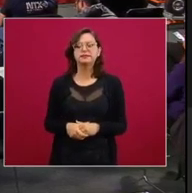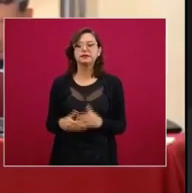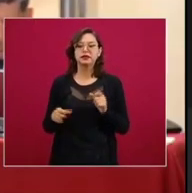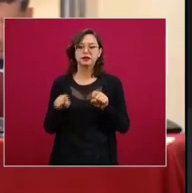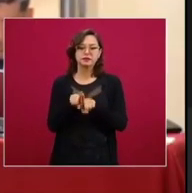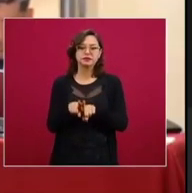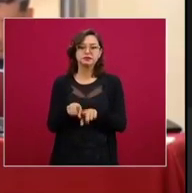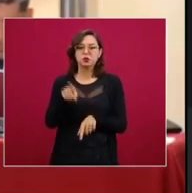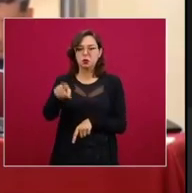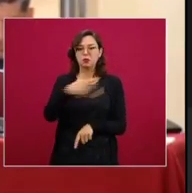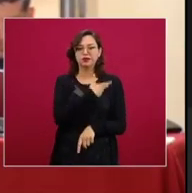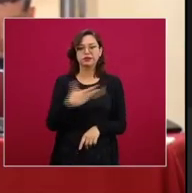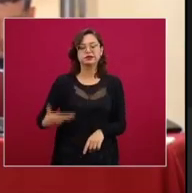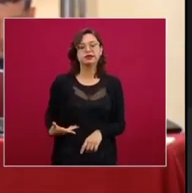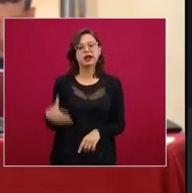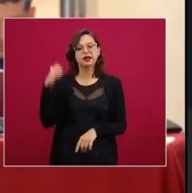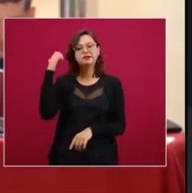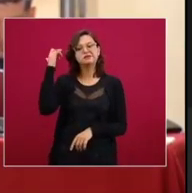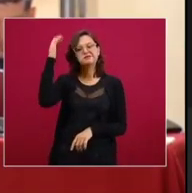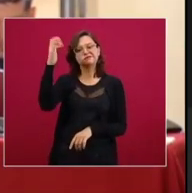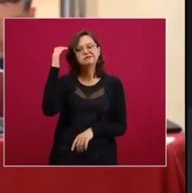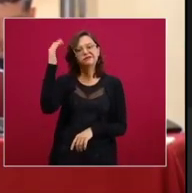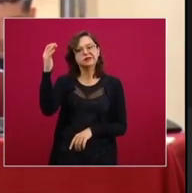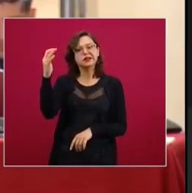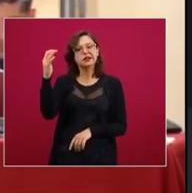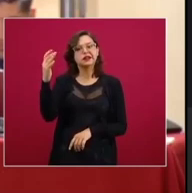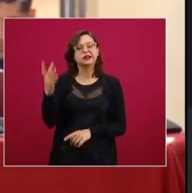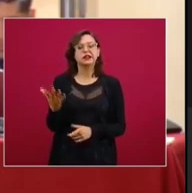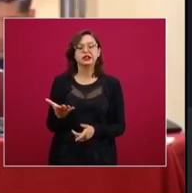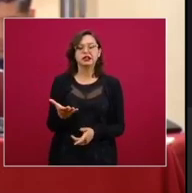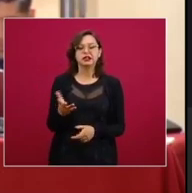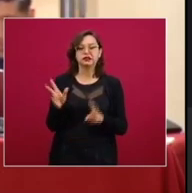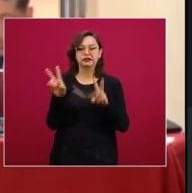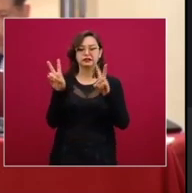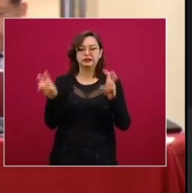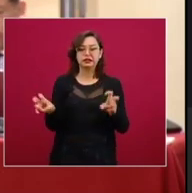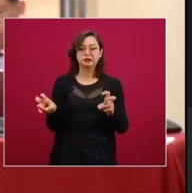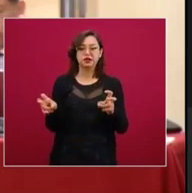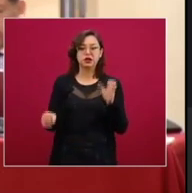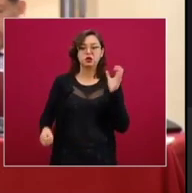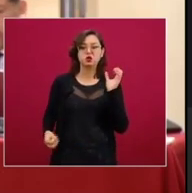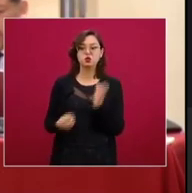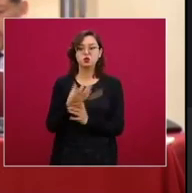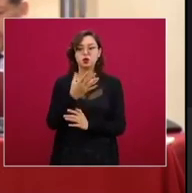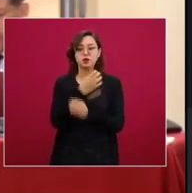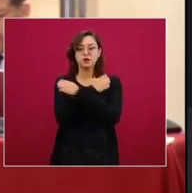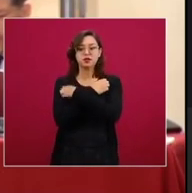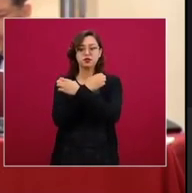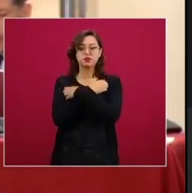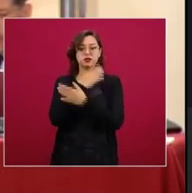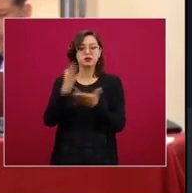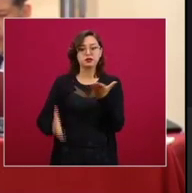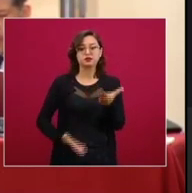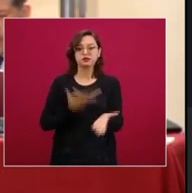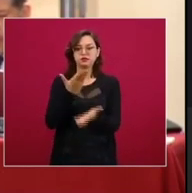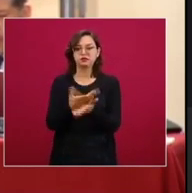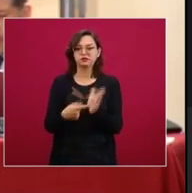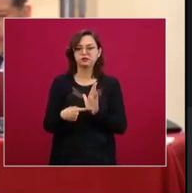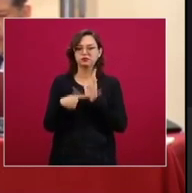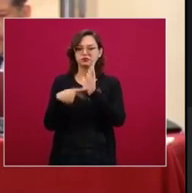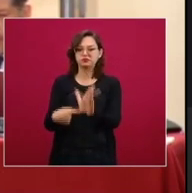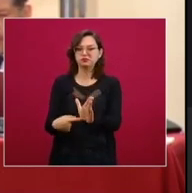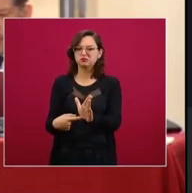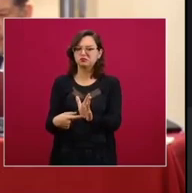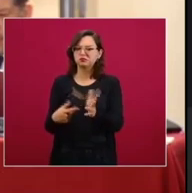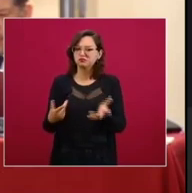de usted, señor presidente, referente a este modelo de educación que están ahorita planteando, en donde